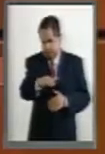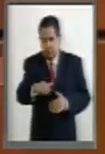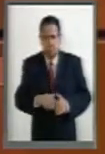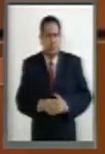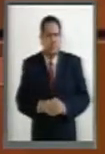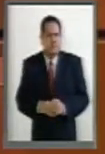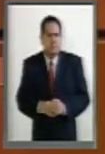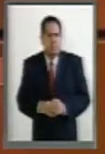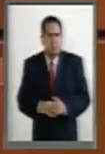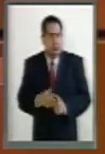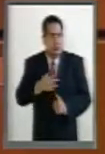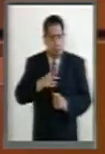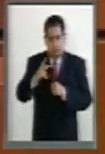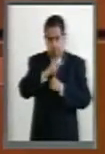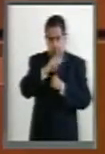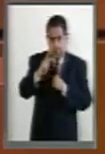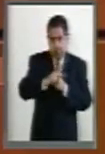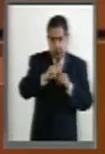en nuestro país,